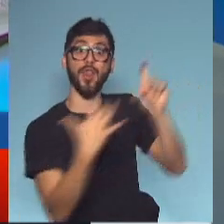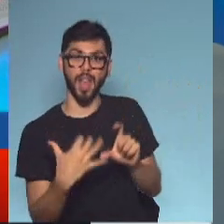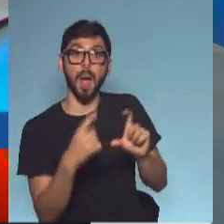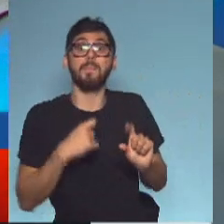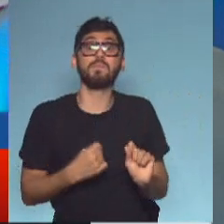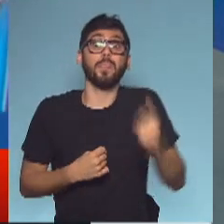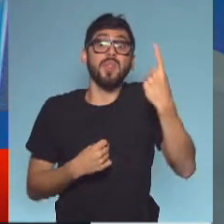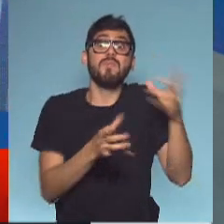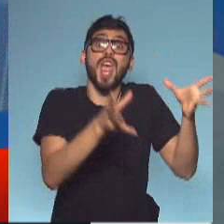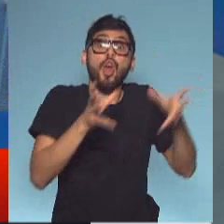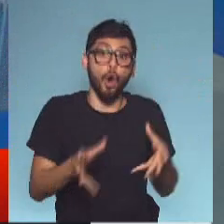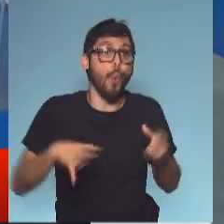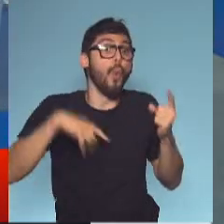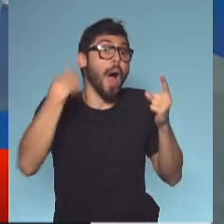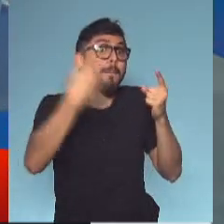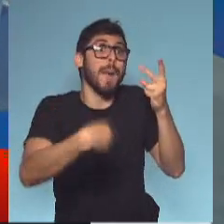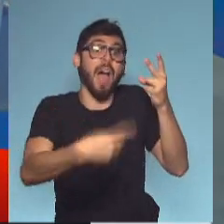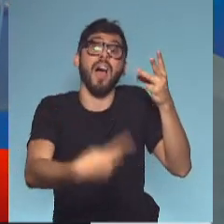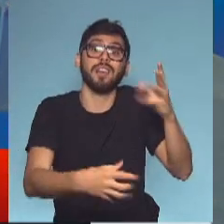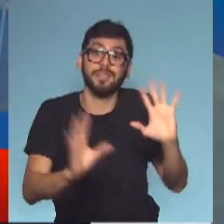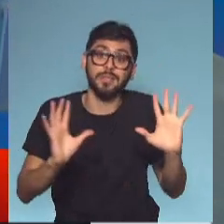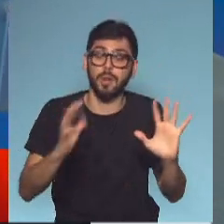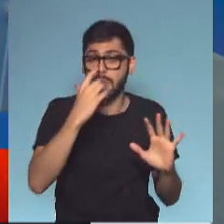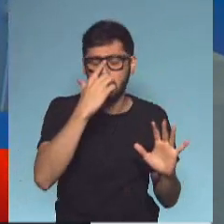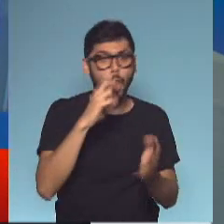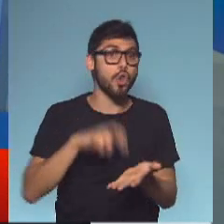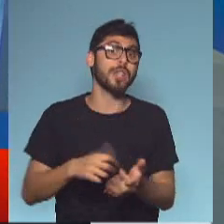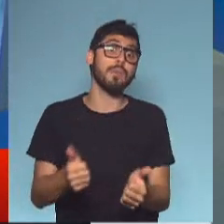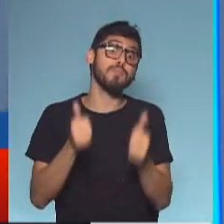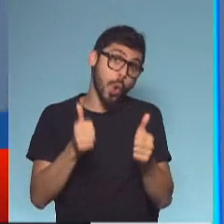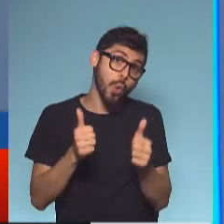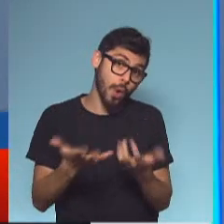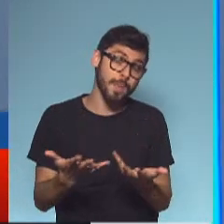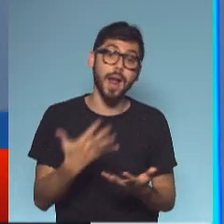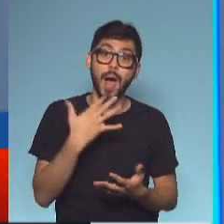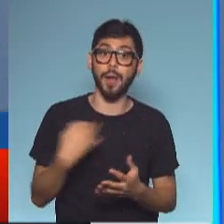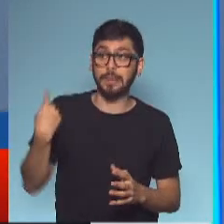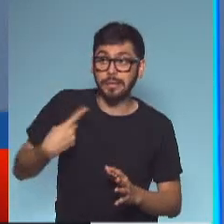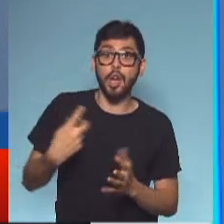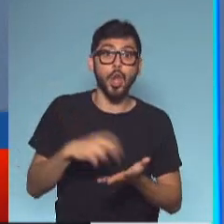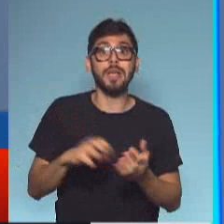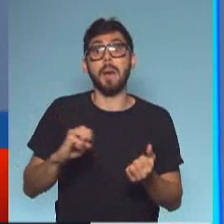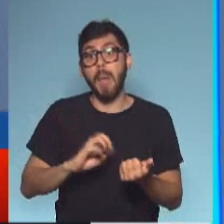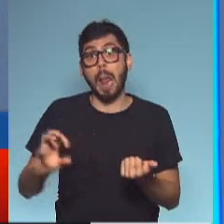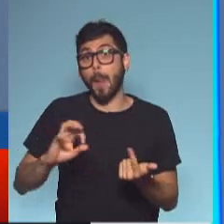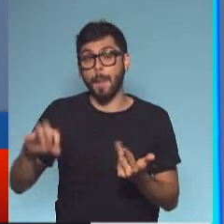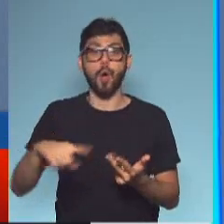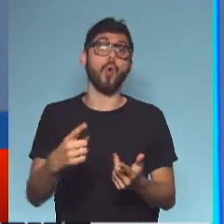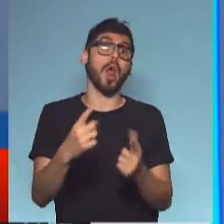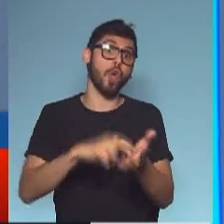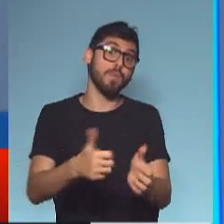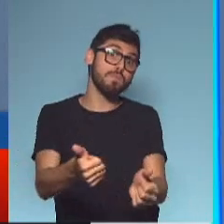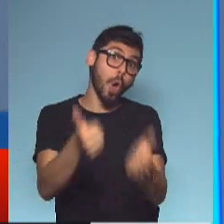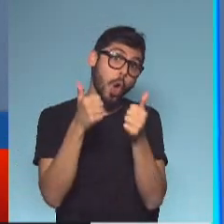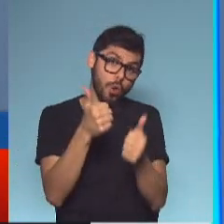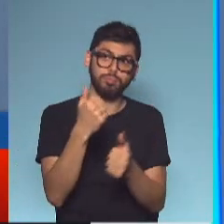en mayor cantidad. Perfecto. Bueno, es una excelente noticia. Digo, lamentablemente venimos dando noticias malas. Esa me parece que es una muy buena noticia.